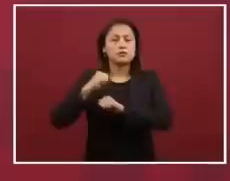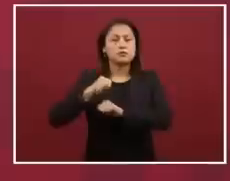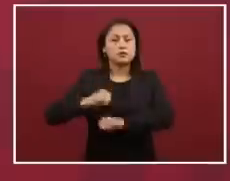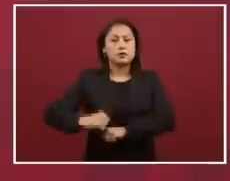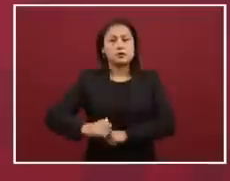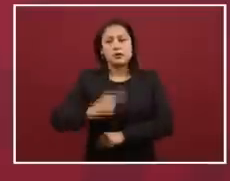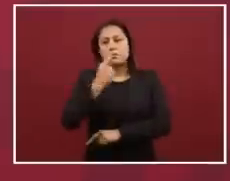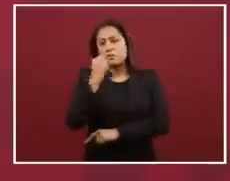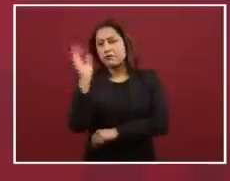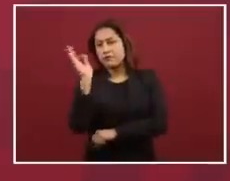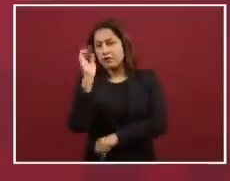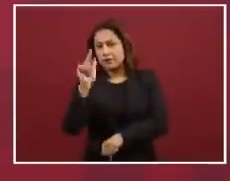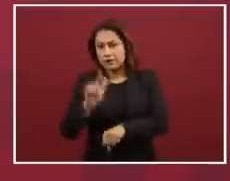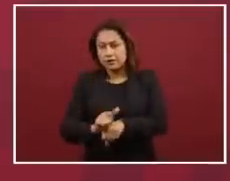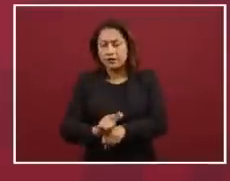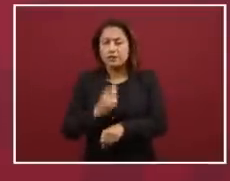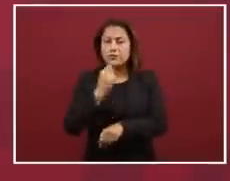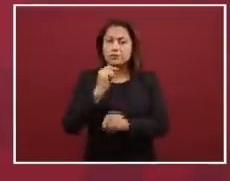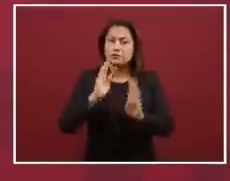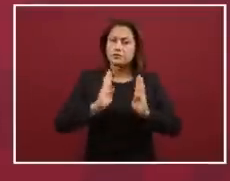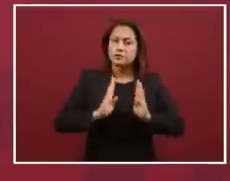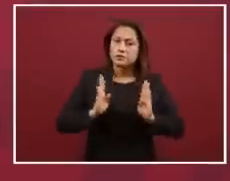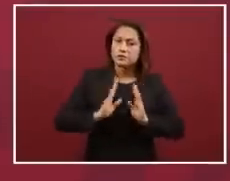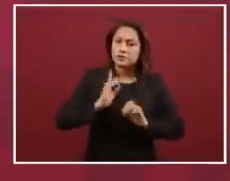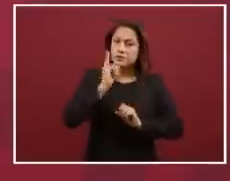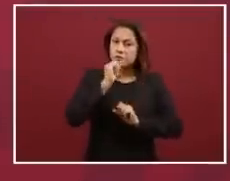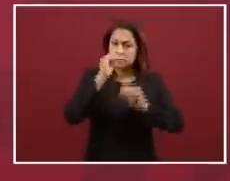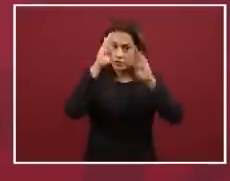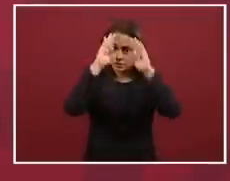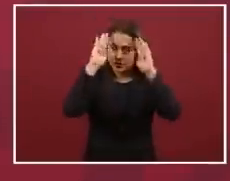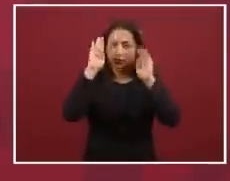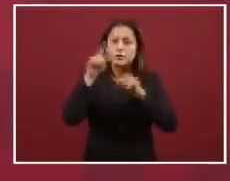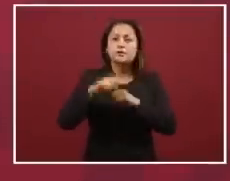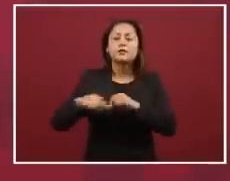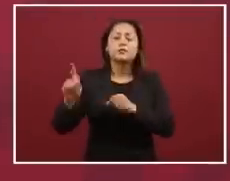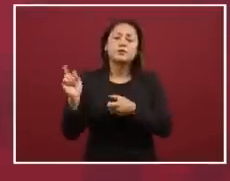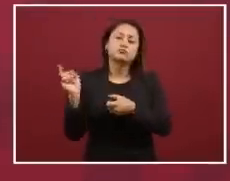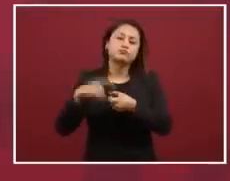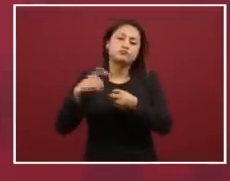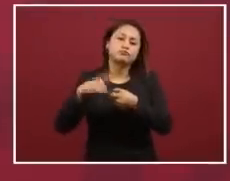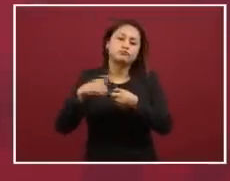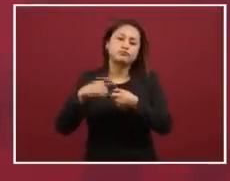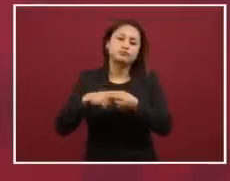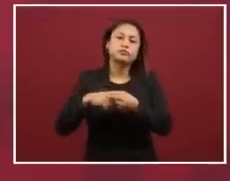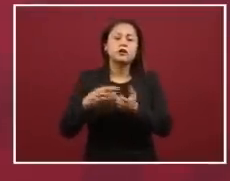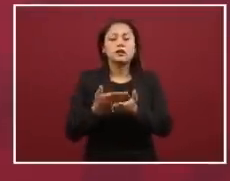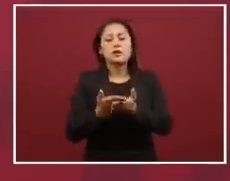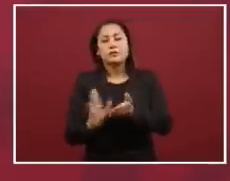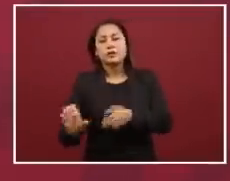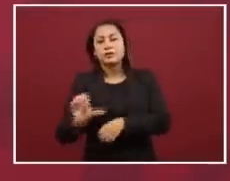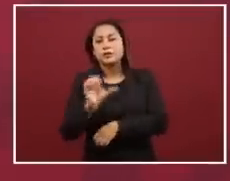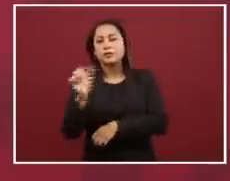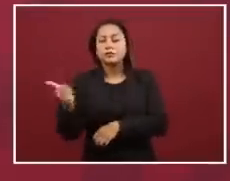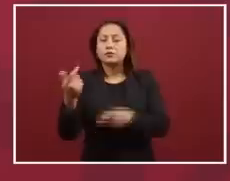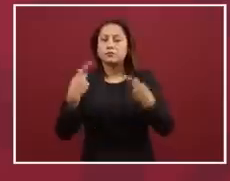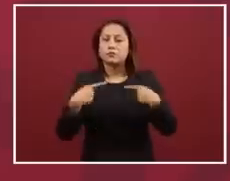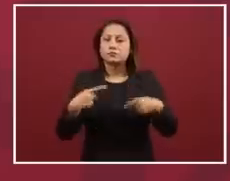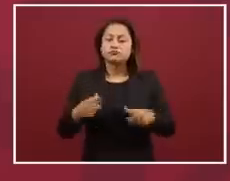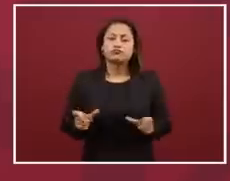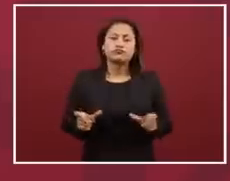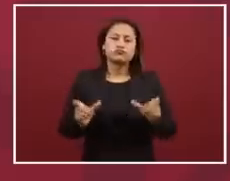la Policía Militar, la Policía Naval, y en este caso van a ser complementados con elementos de la Defensa y de la Secretaría de